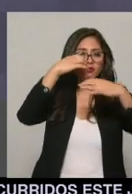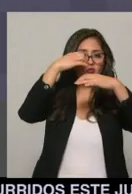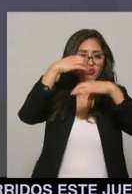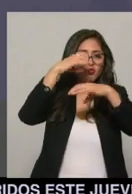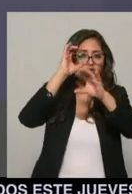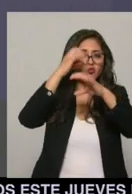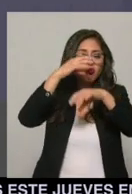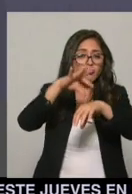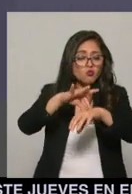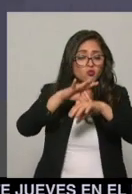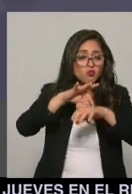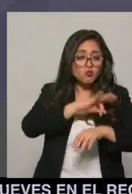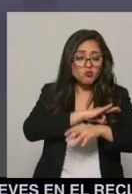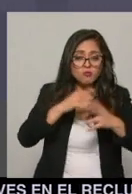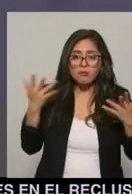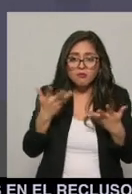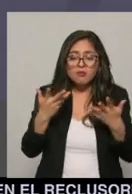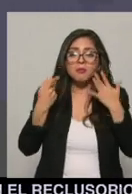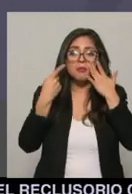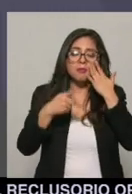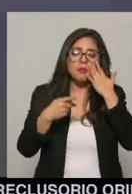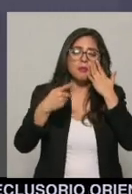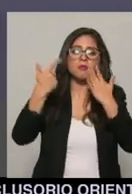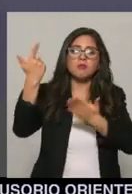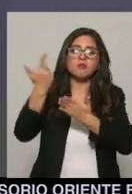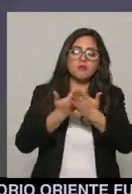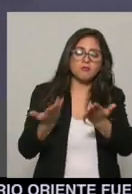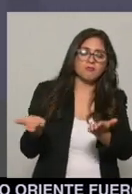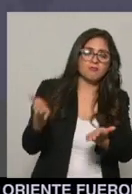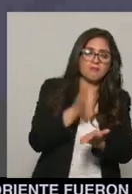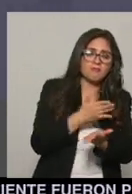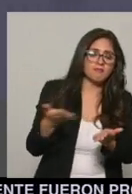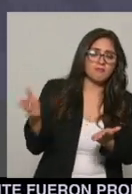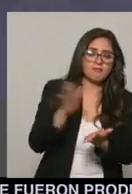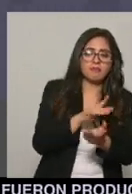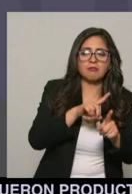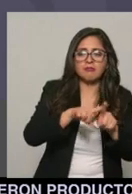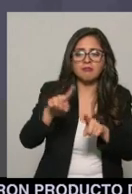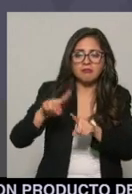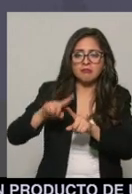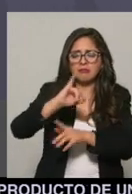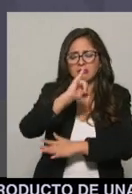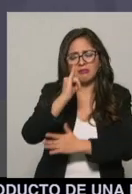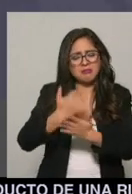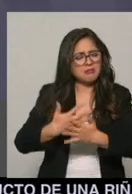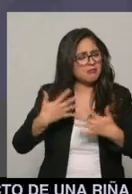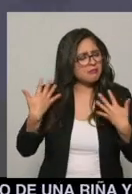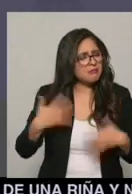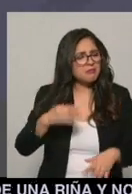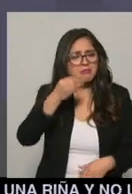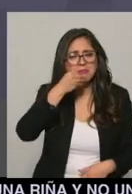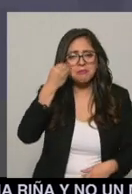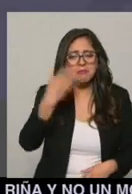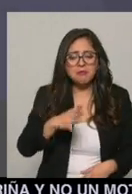realidad. Y en sí el catálogo tiene piezas bastante llamativas, es